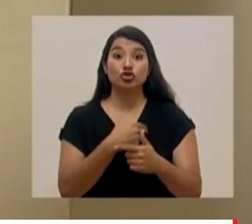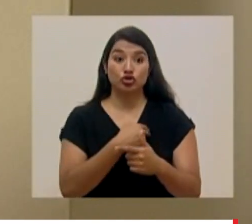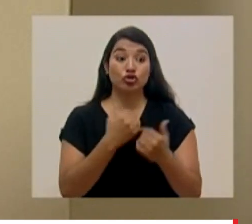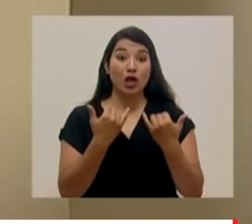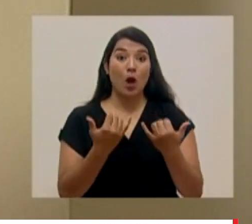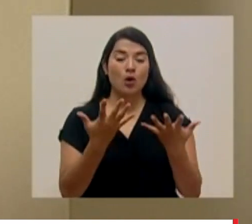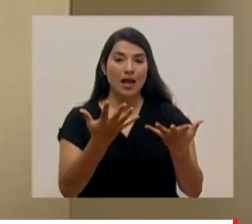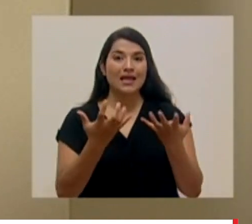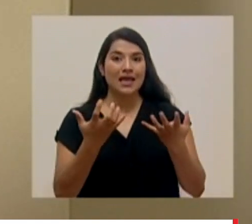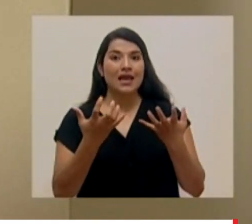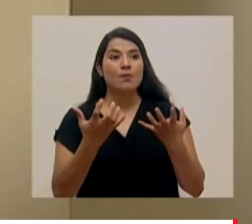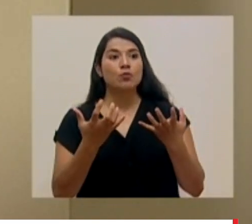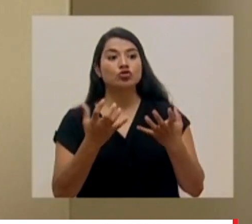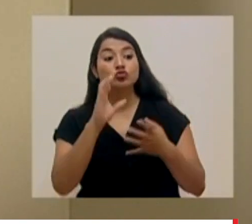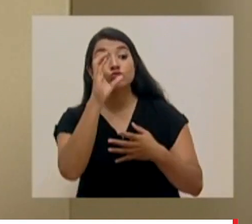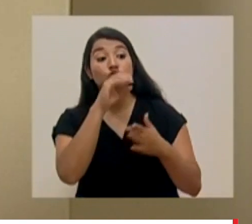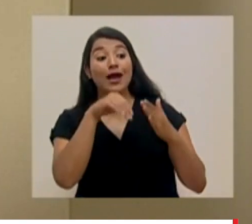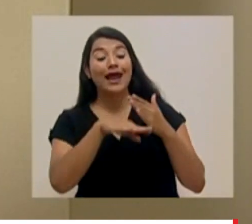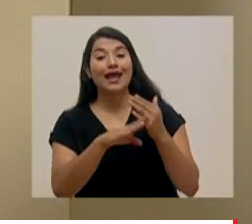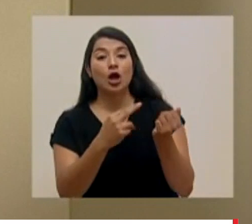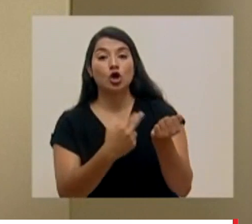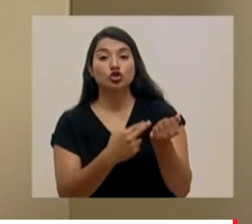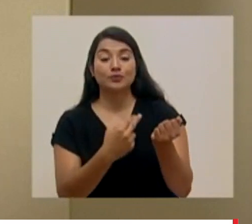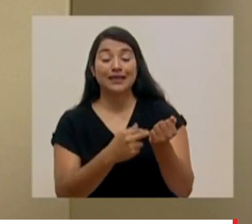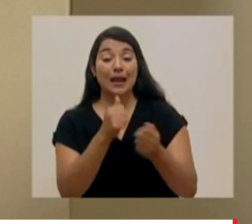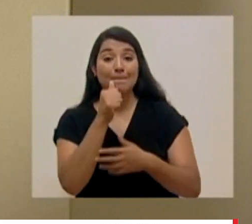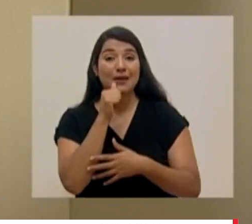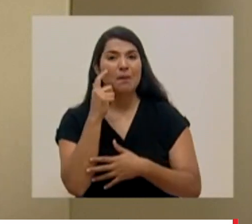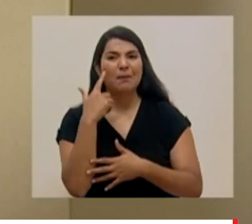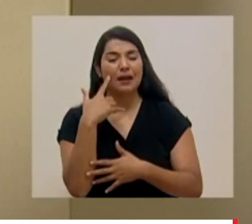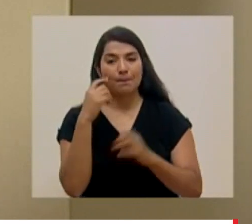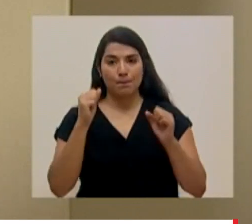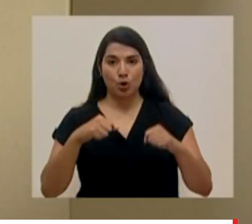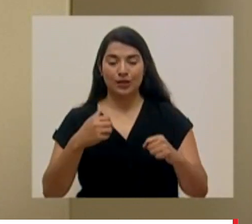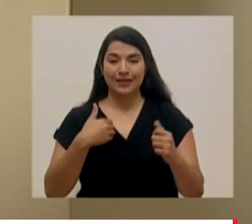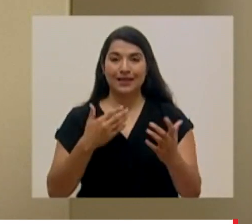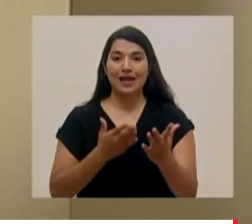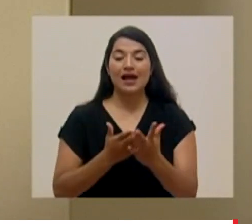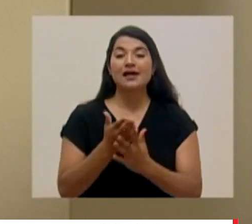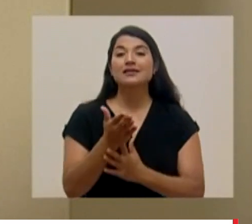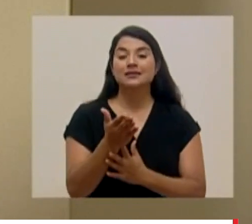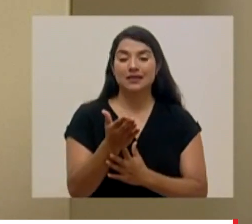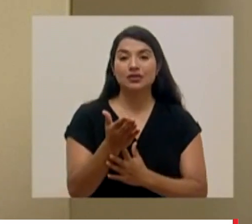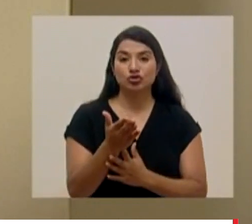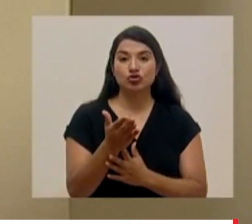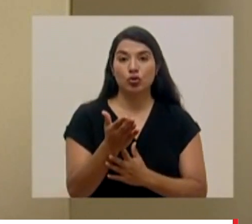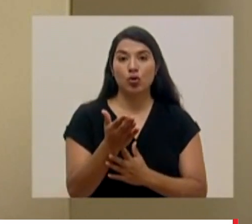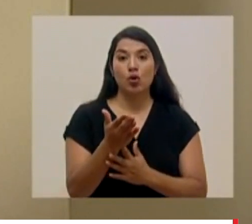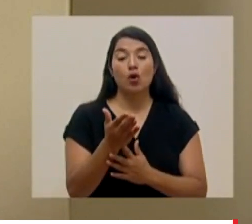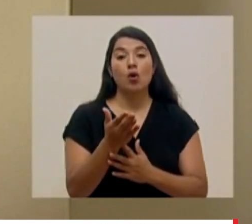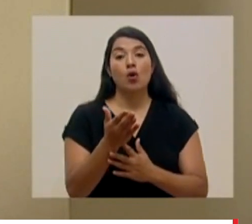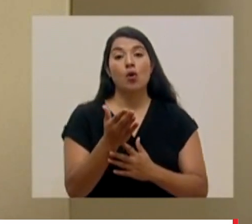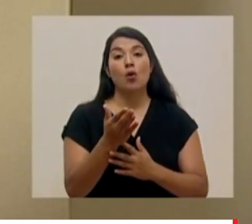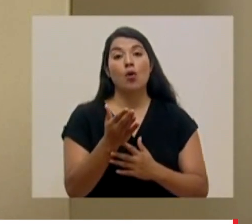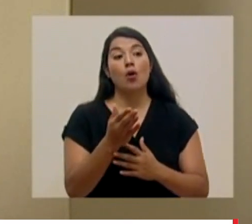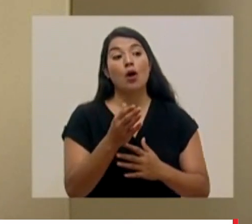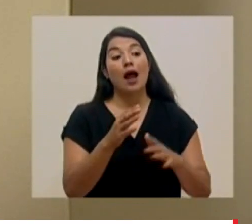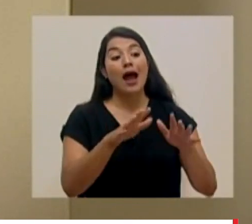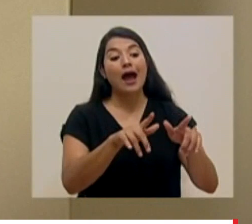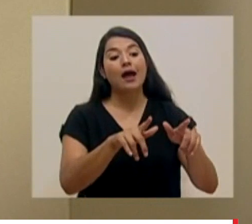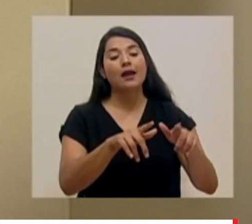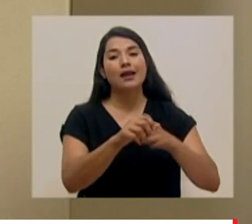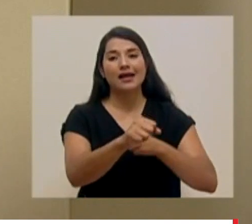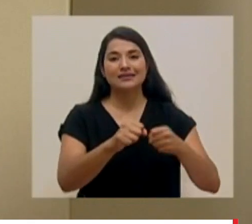hospitales privados para poder accesar las unidades de cuidados intensivos de